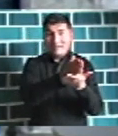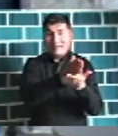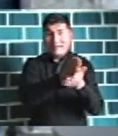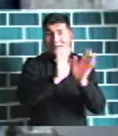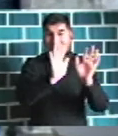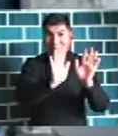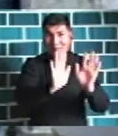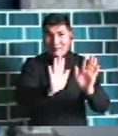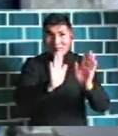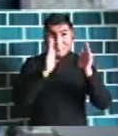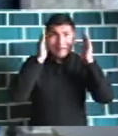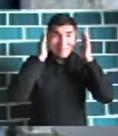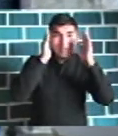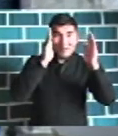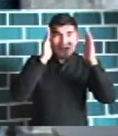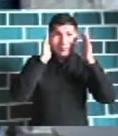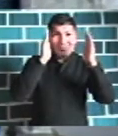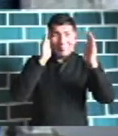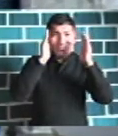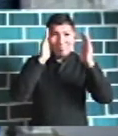estar atento